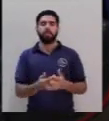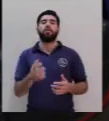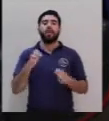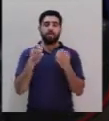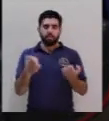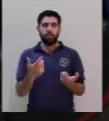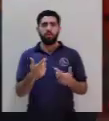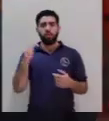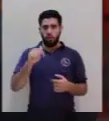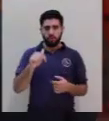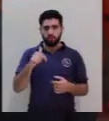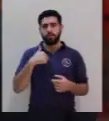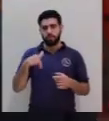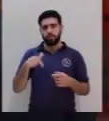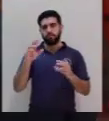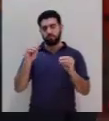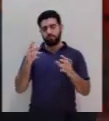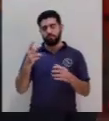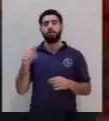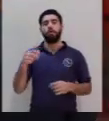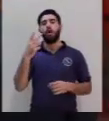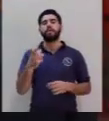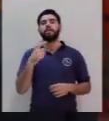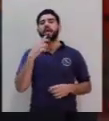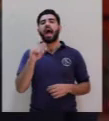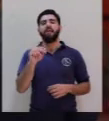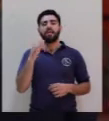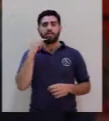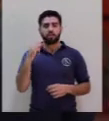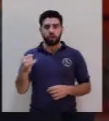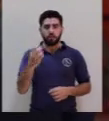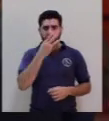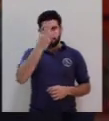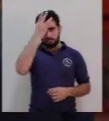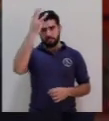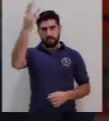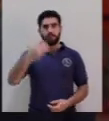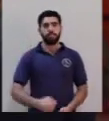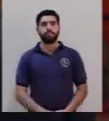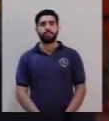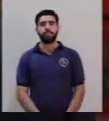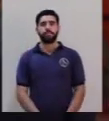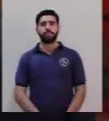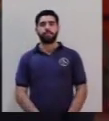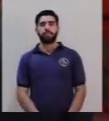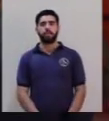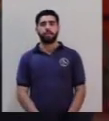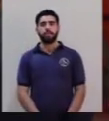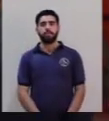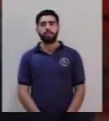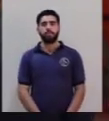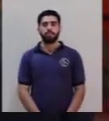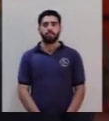akola maketamanta chika chikeni kiben romayi mayetikir tayel kerichokari teeh tata ah maketamanta achiketa kani kiben kikin